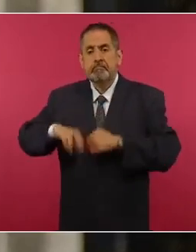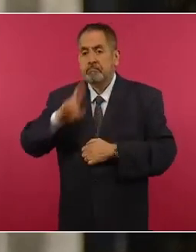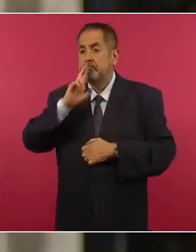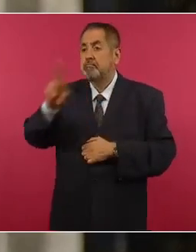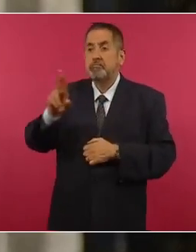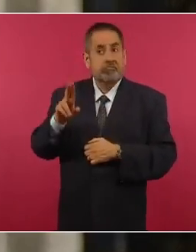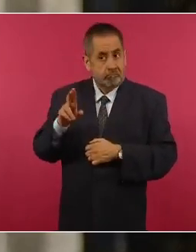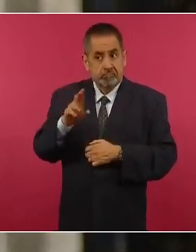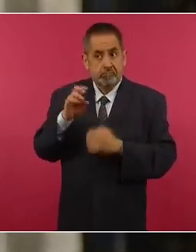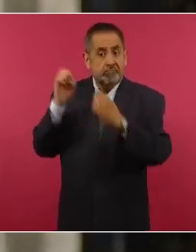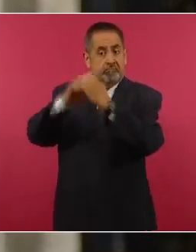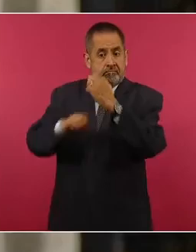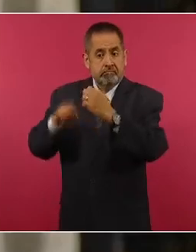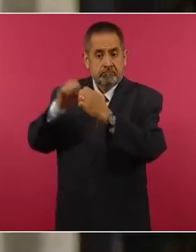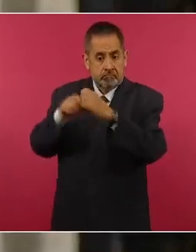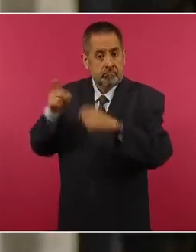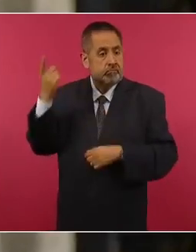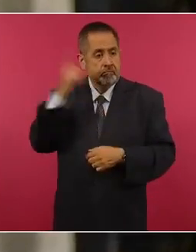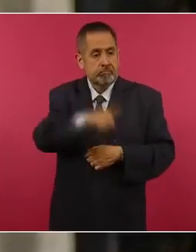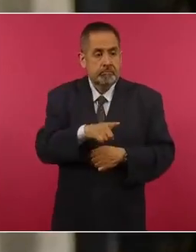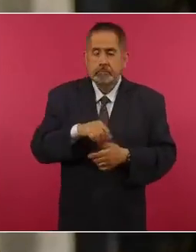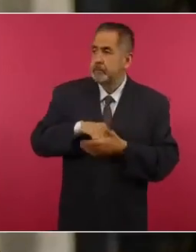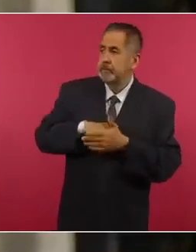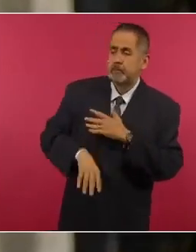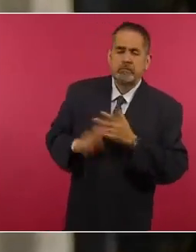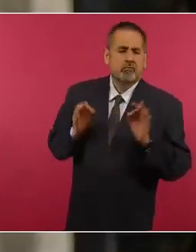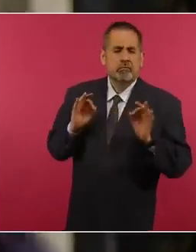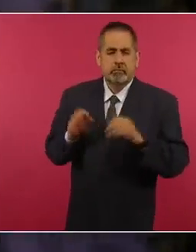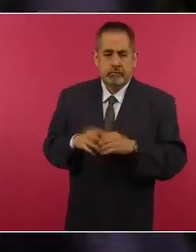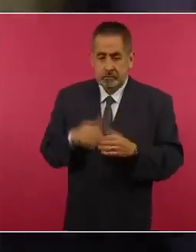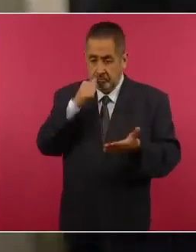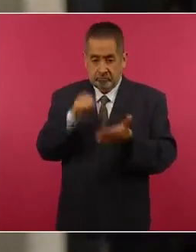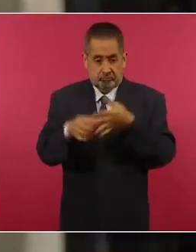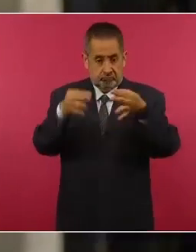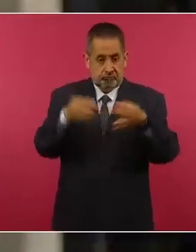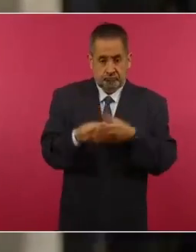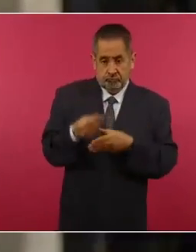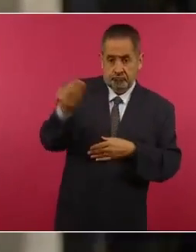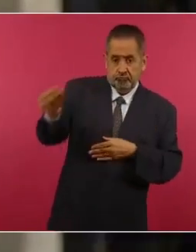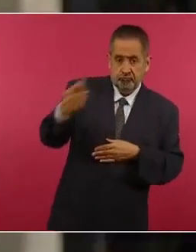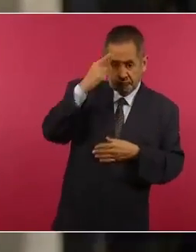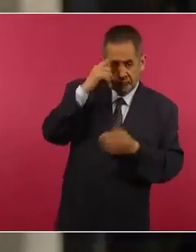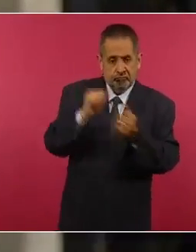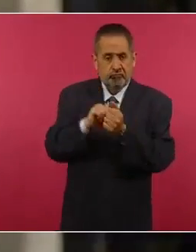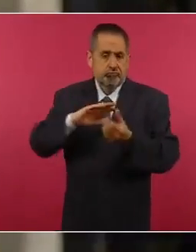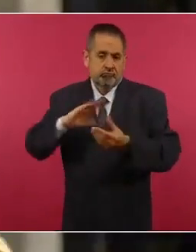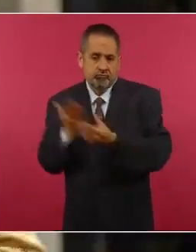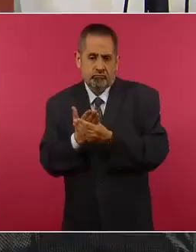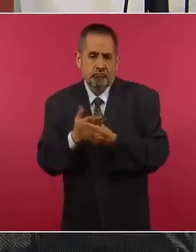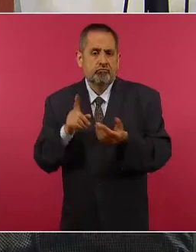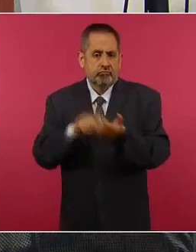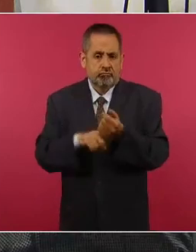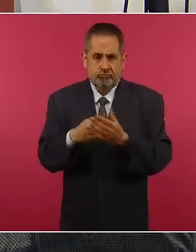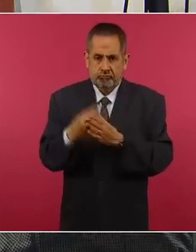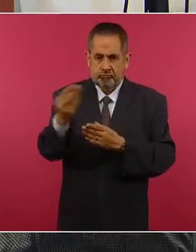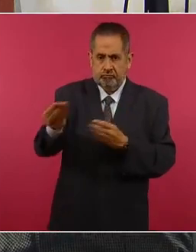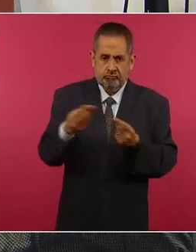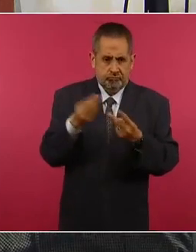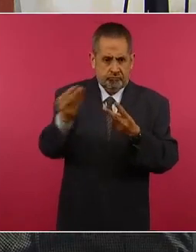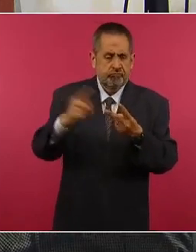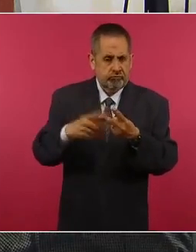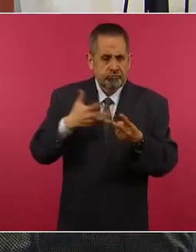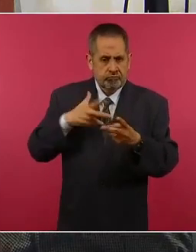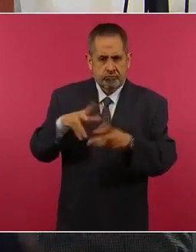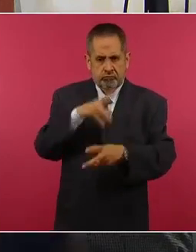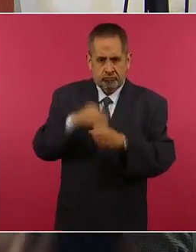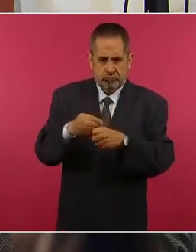presidente. Pese a su instrucción, aquí le entrego la carta original que le envió Claudia a usted y el documento de asuntos internos. Aquí tengo